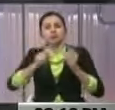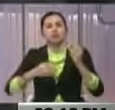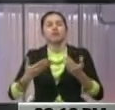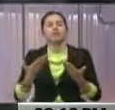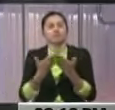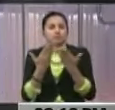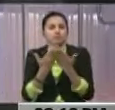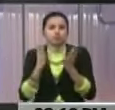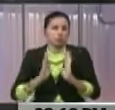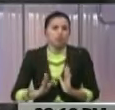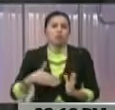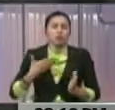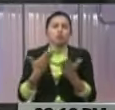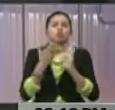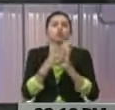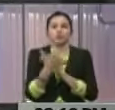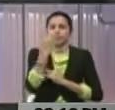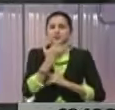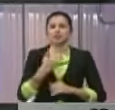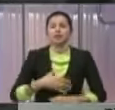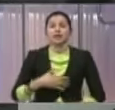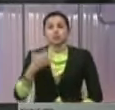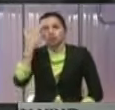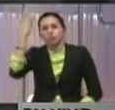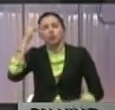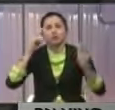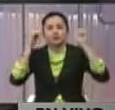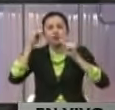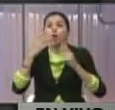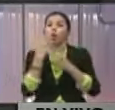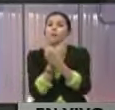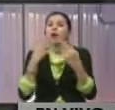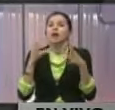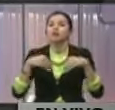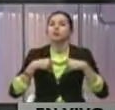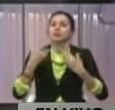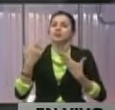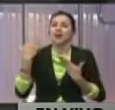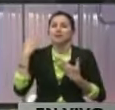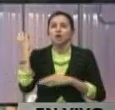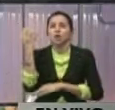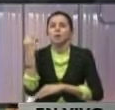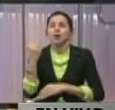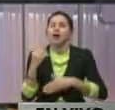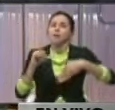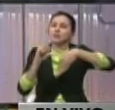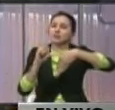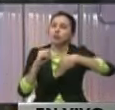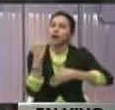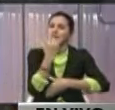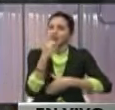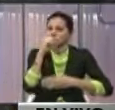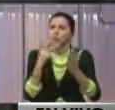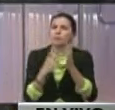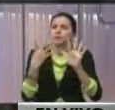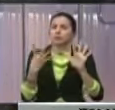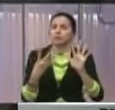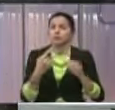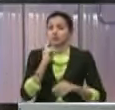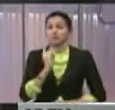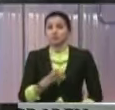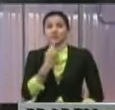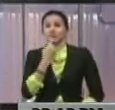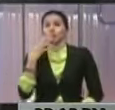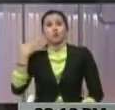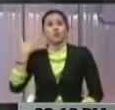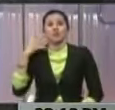Hugo Chávez, un compromiso que se alcanzó en la cumbre de América del Sur y África en el 2009. Y debemos decir orgullosamente que ha